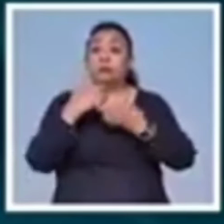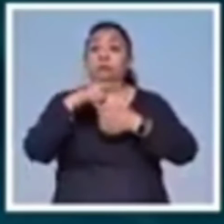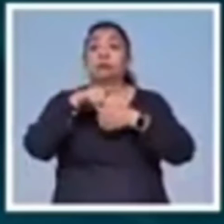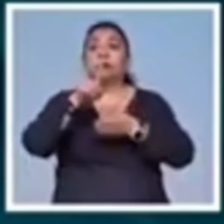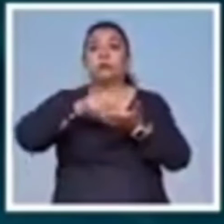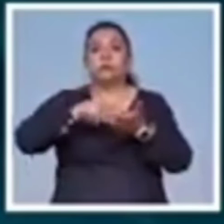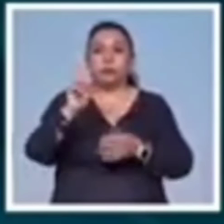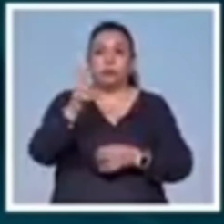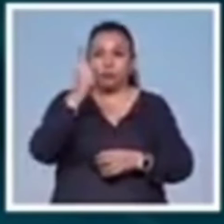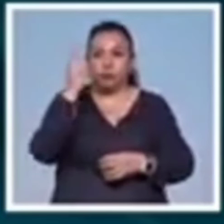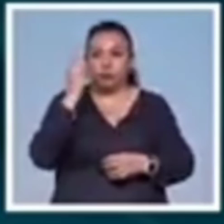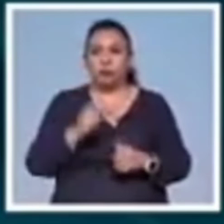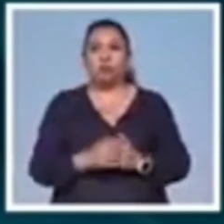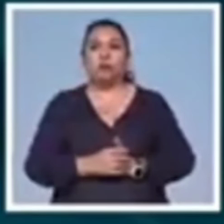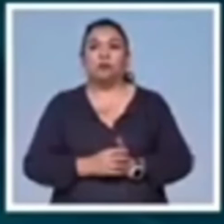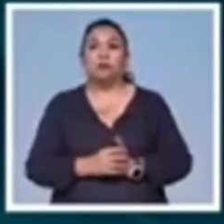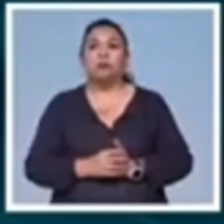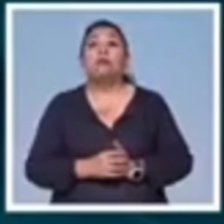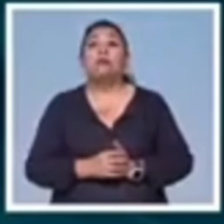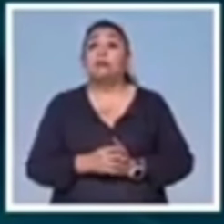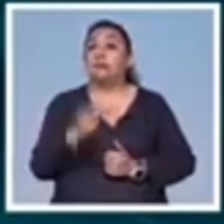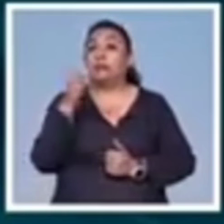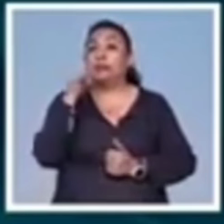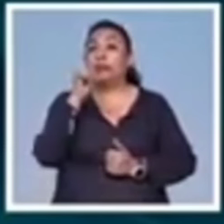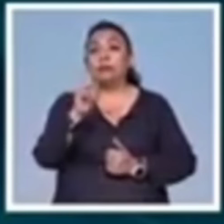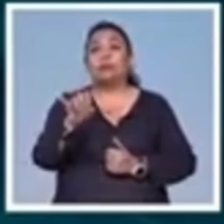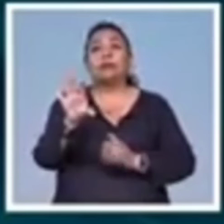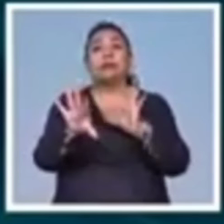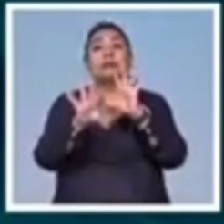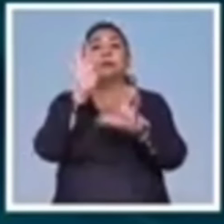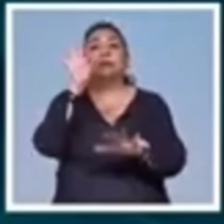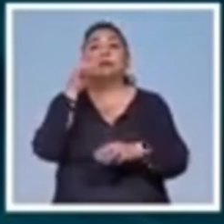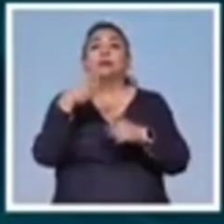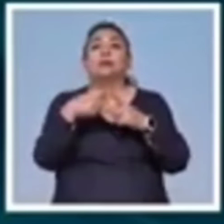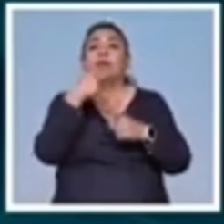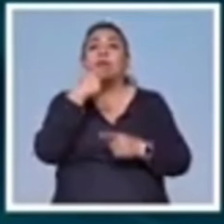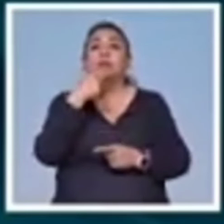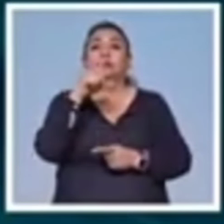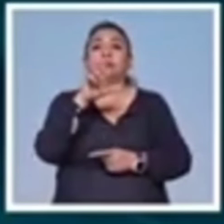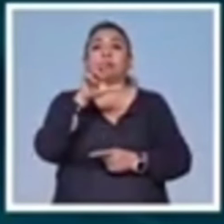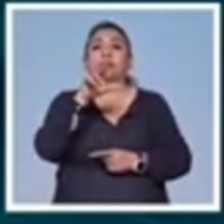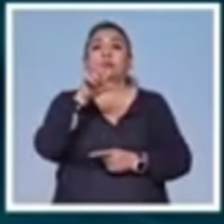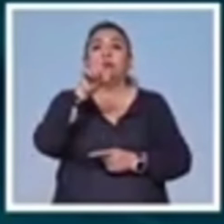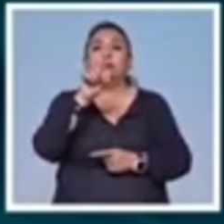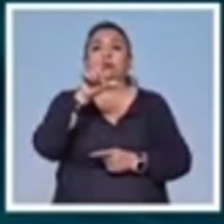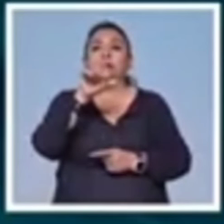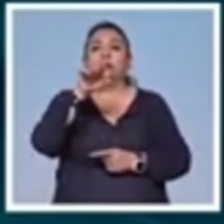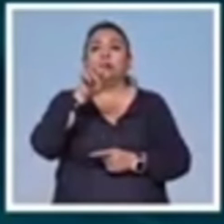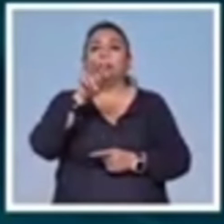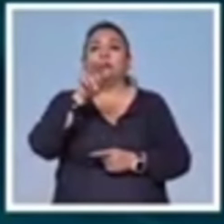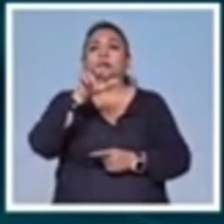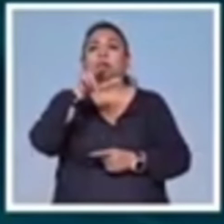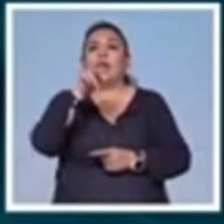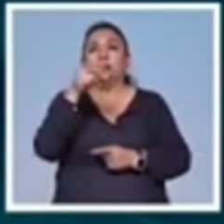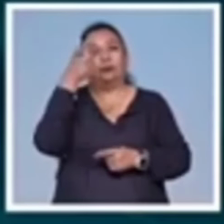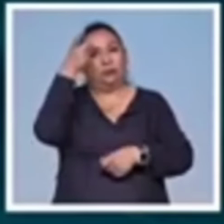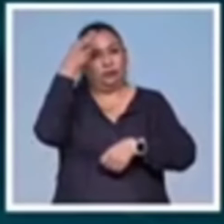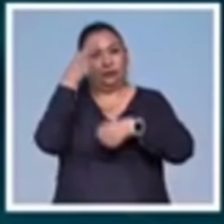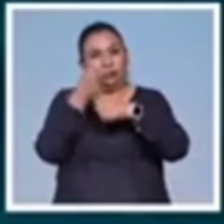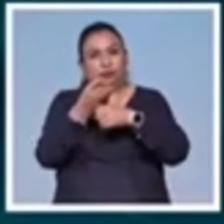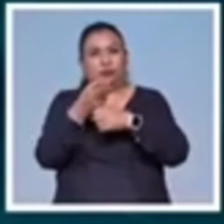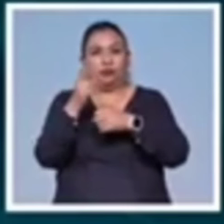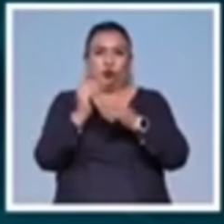de la universidad. Es así como se seleccionó a Leonardo Lomelí Vanegas como rector de la UNAM para el